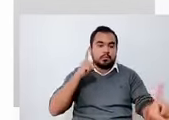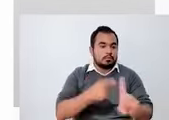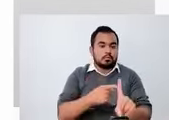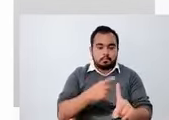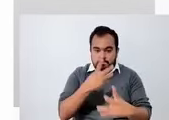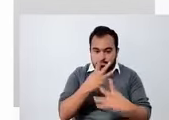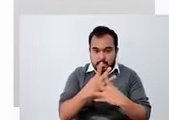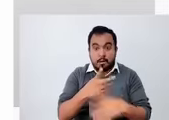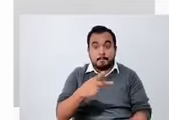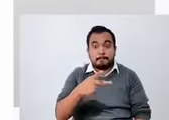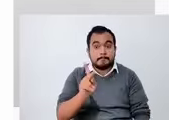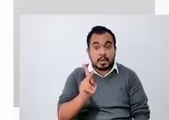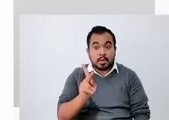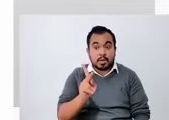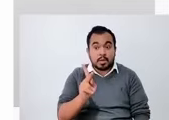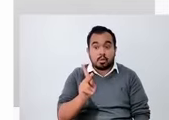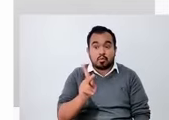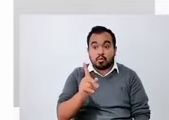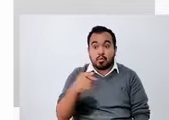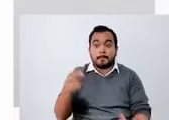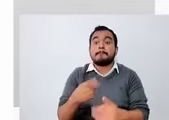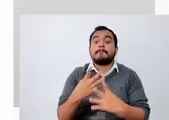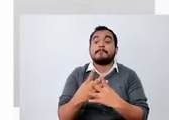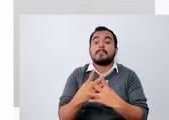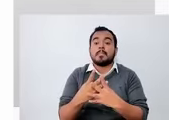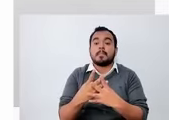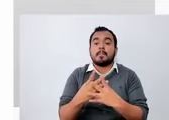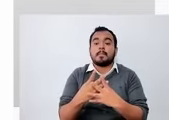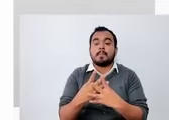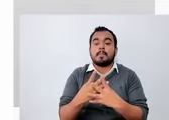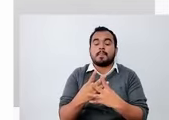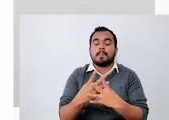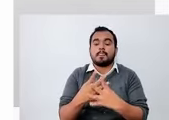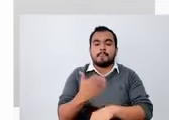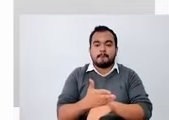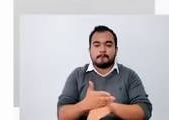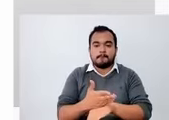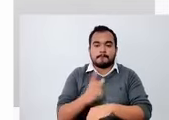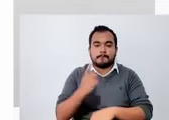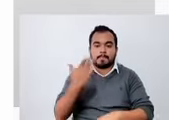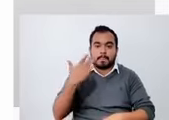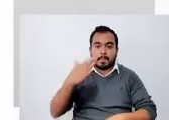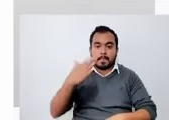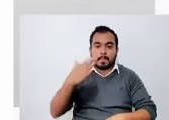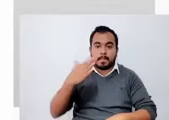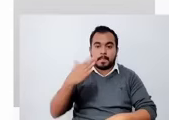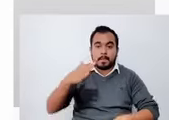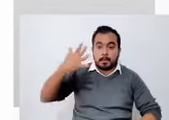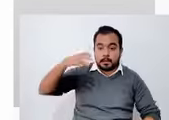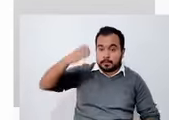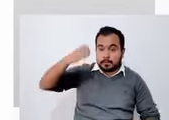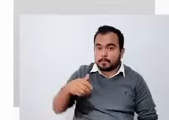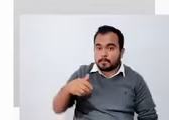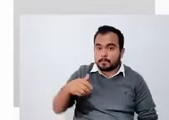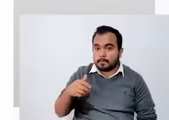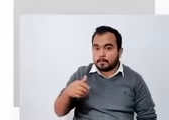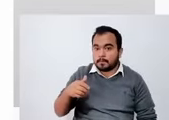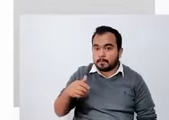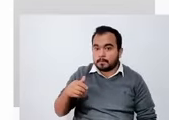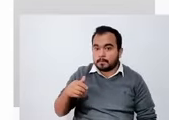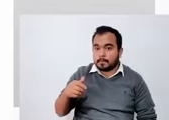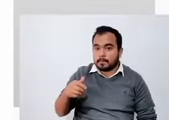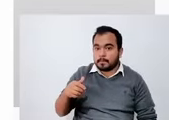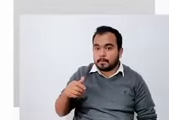si no es una finalidad de la pena, salvo experiencias recientes a las que ya me he referido, sí que es una función que cumple la pena. Incluso una